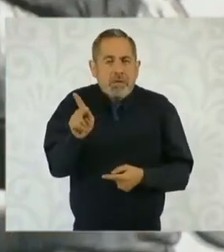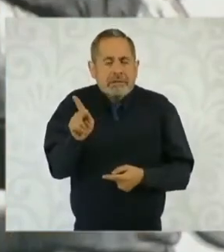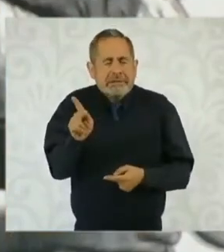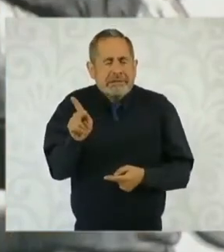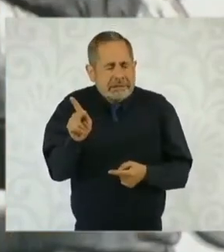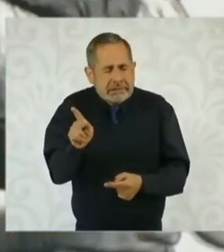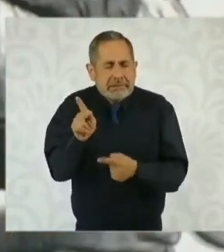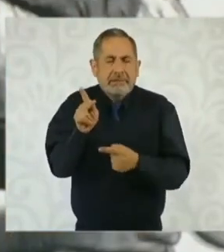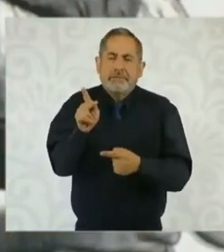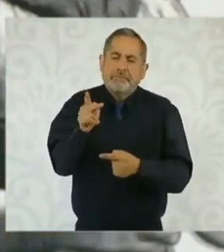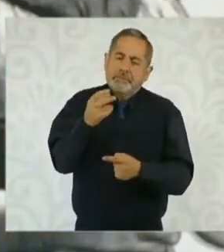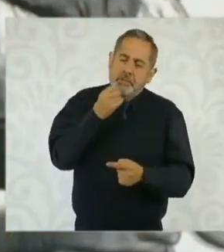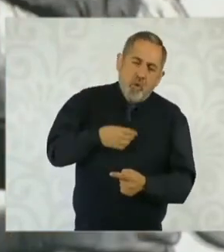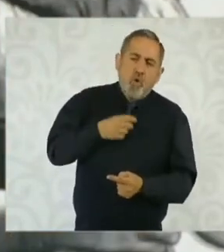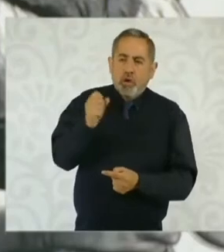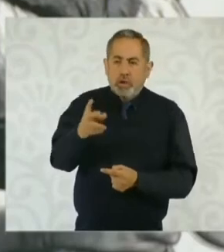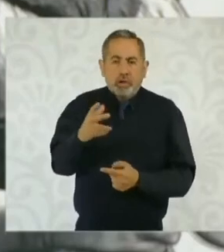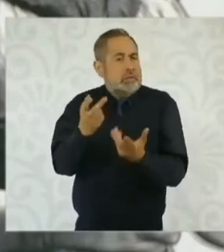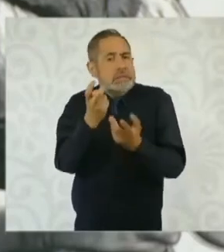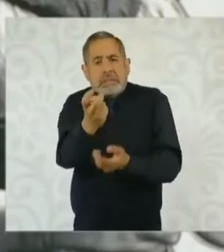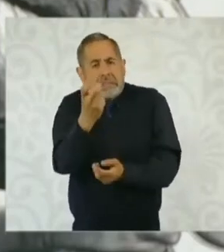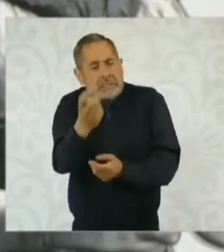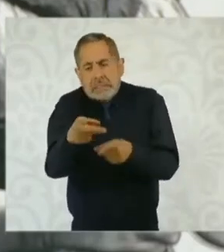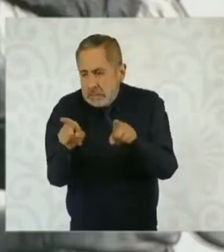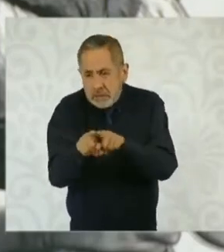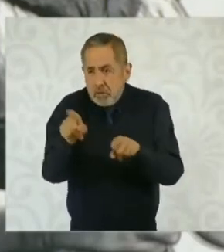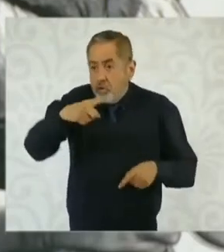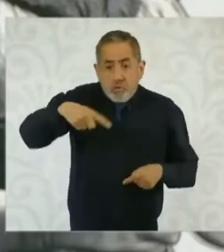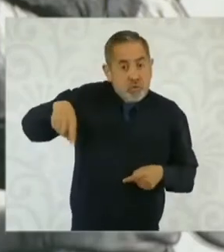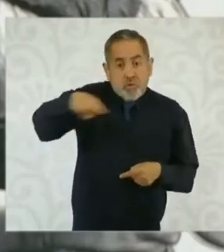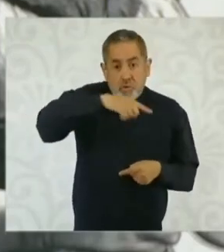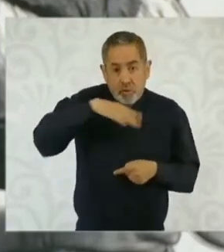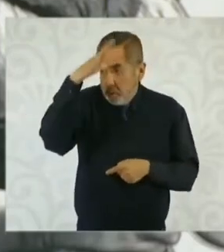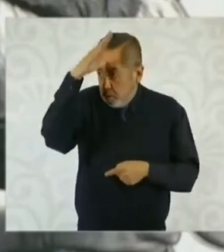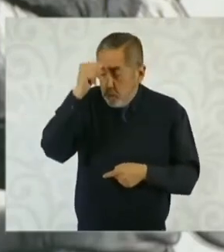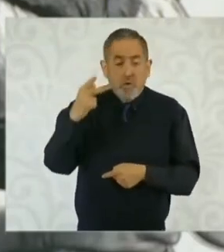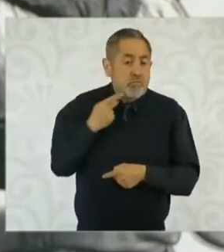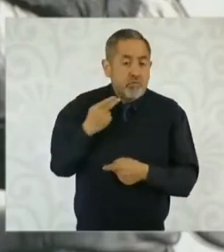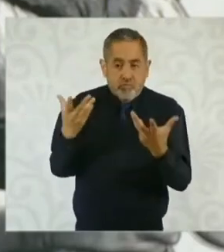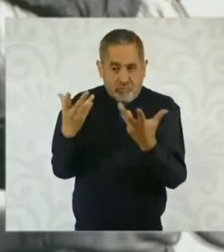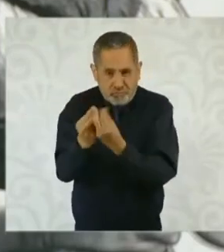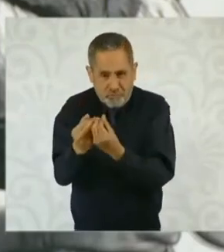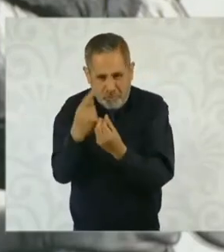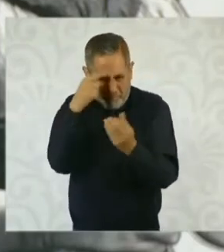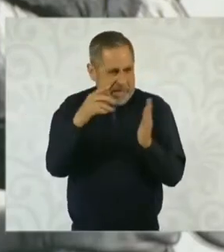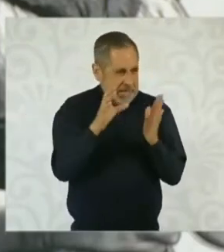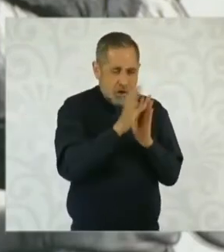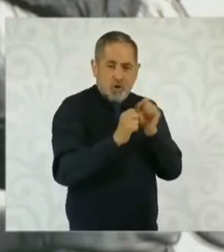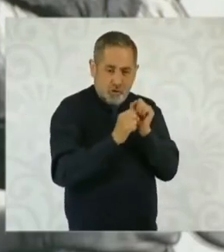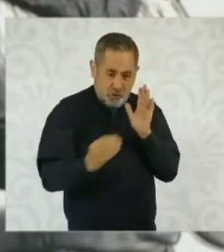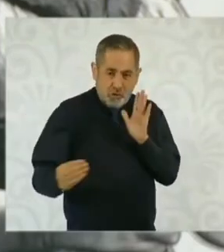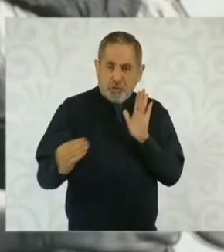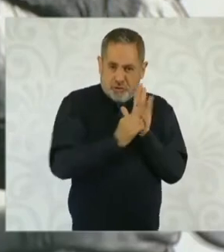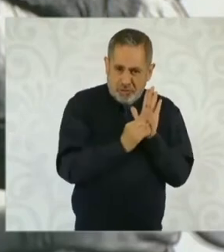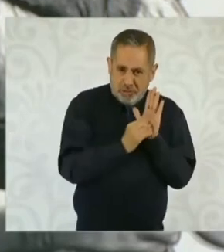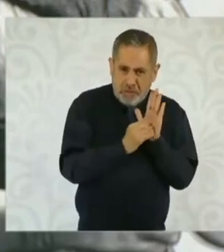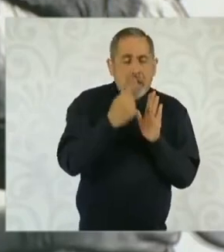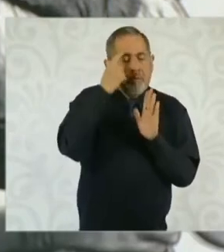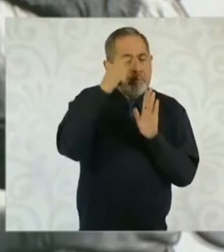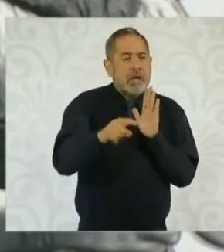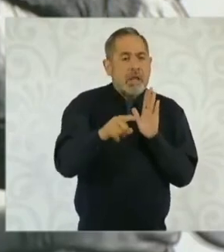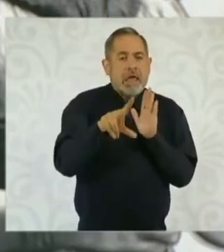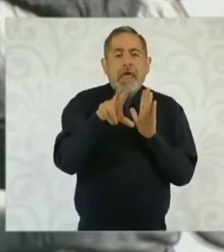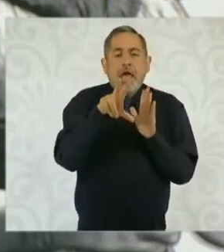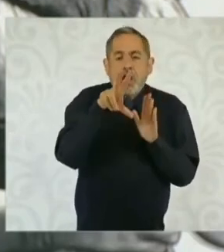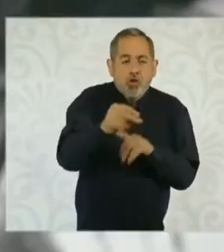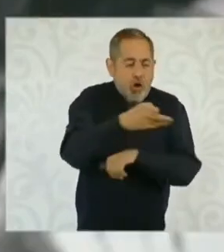hacer. Entonces, en el marco del acuerdo político que se requiere para que se aprobara